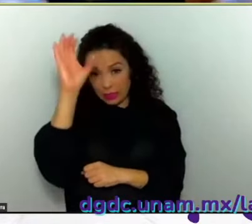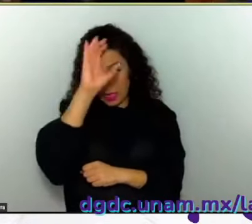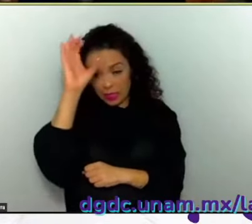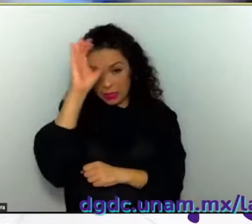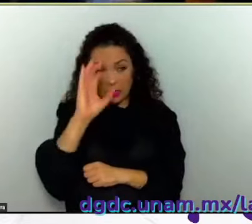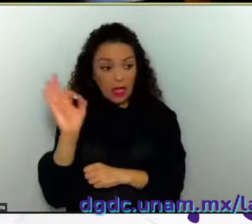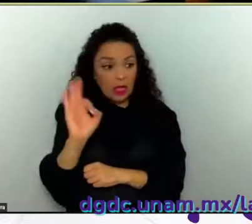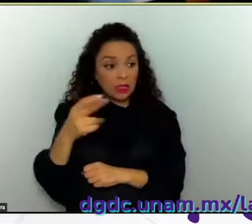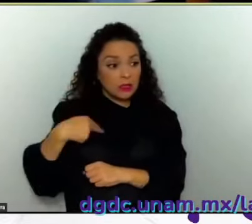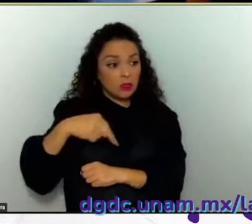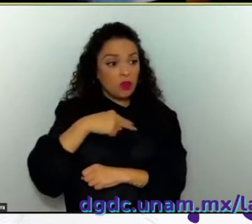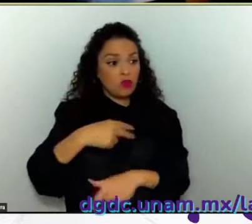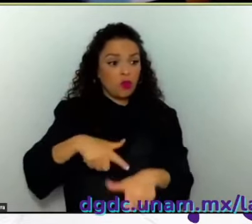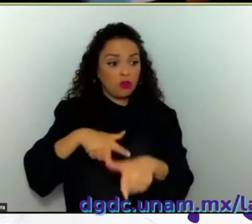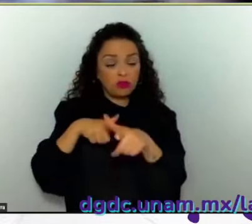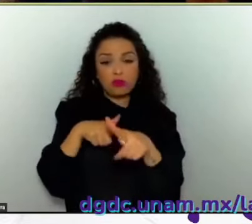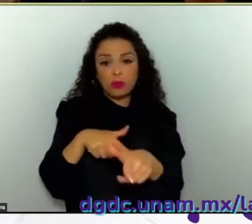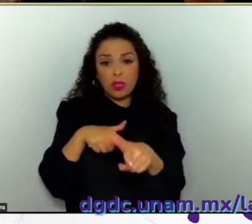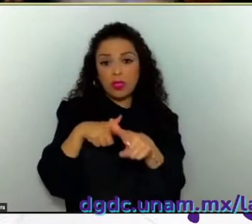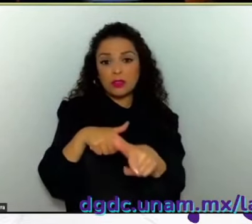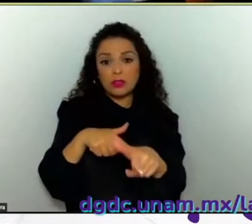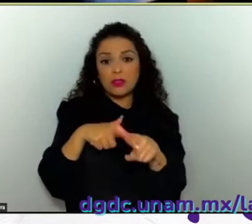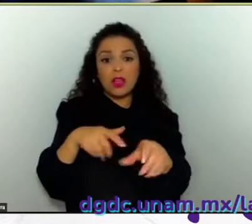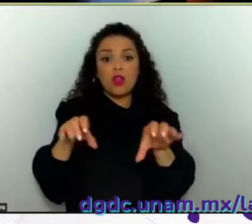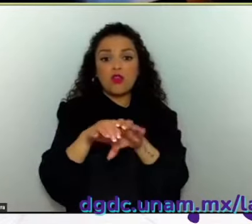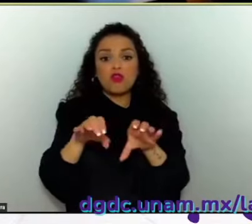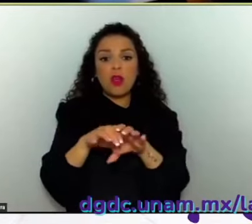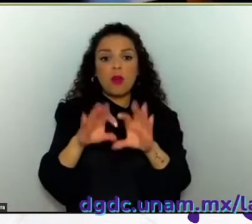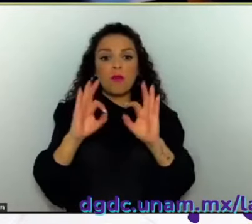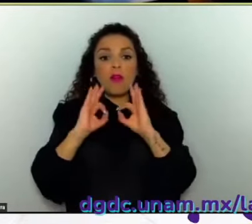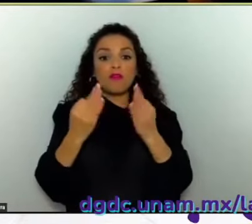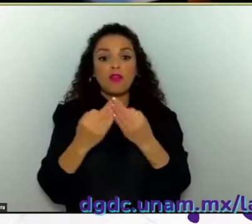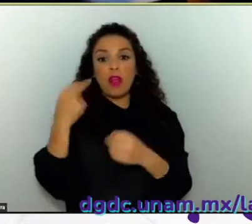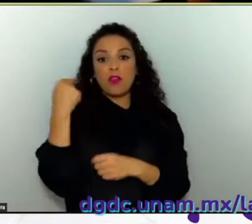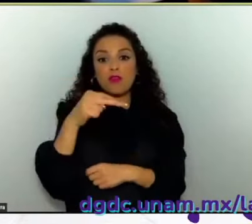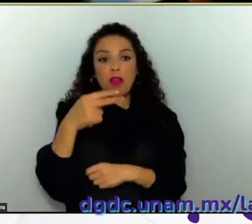en ese patrón, en ese modelo de los grandes nombres y no el colectivo?